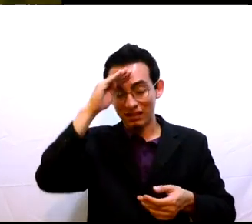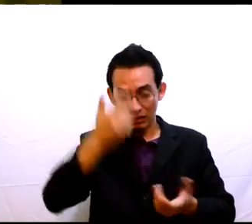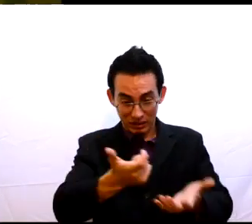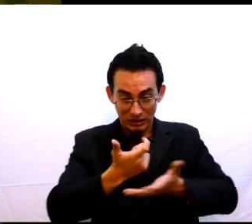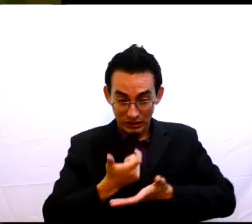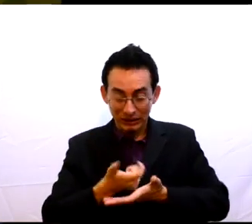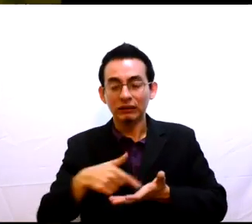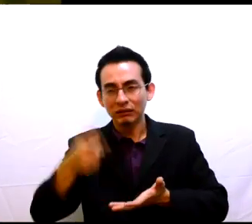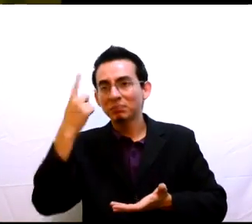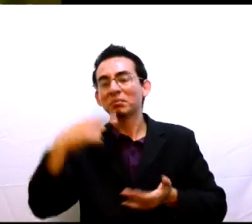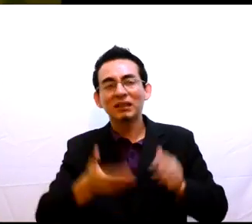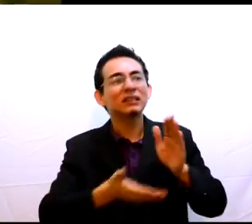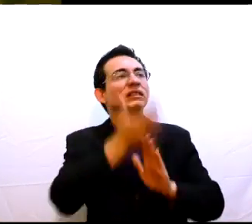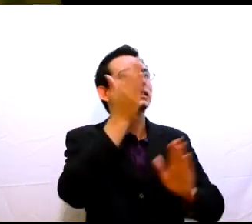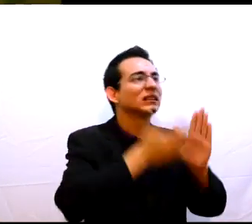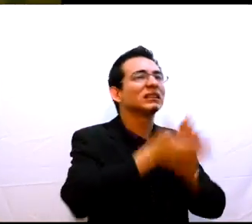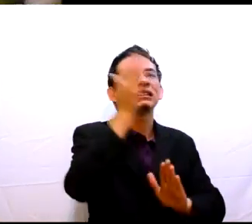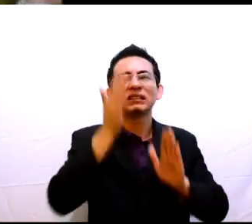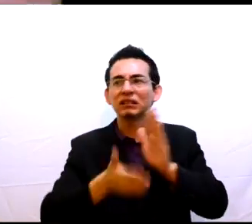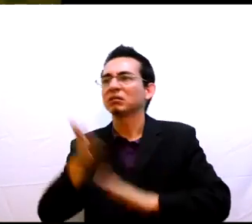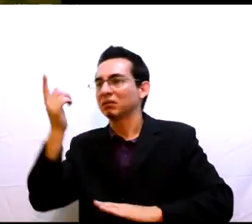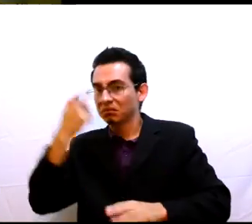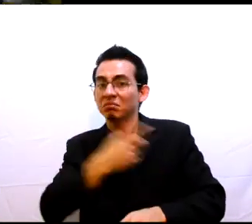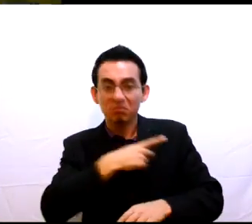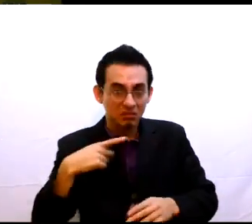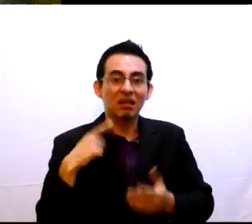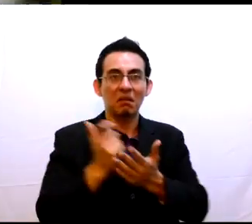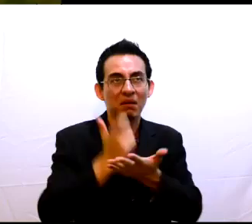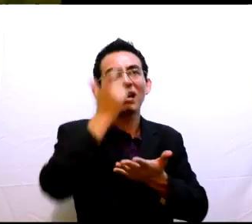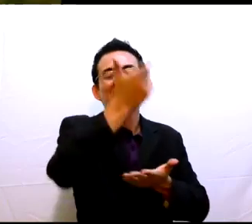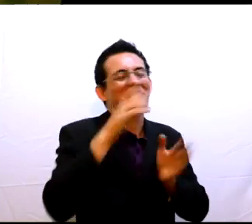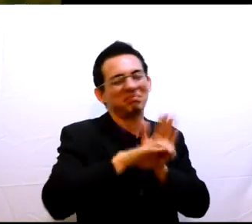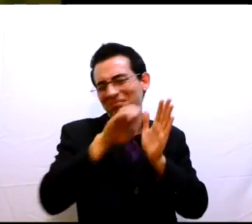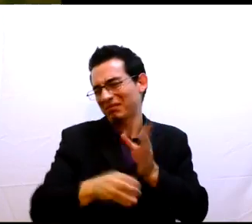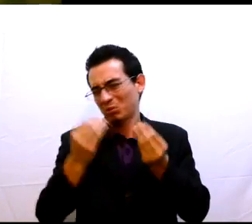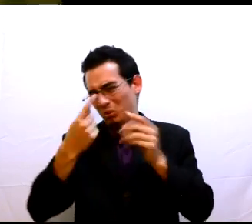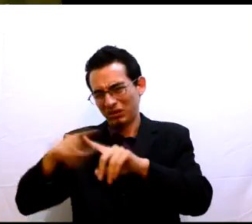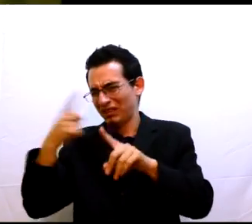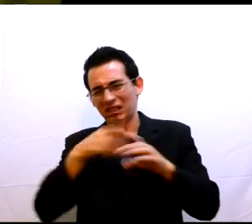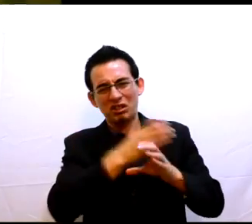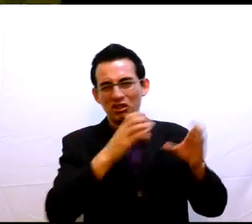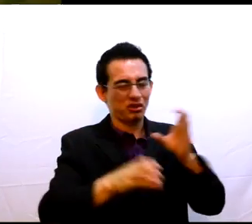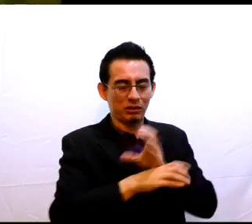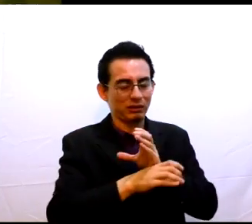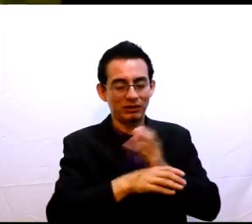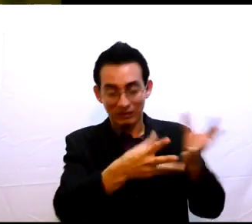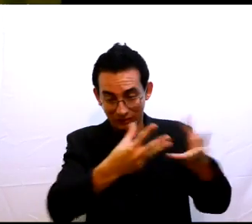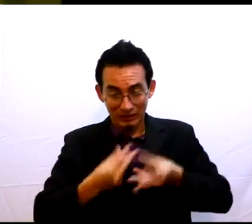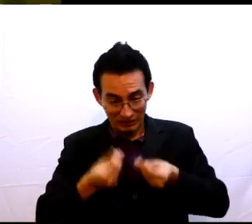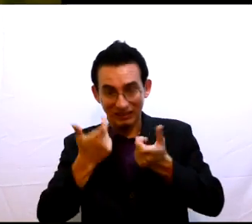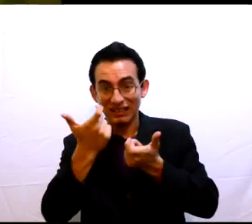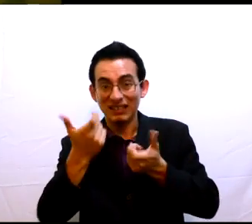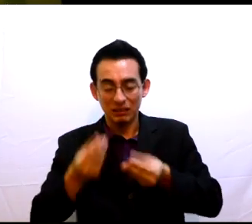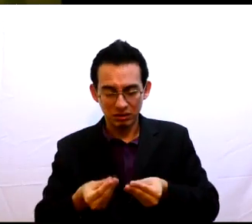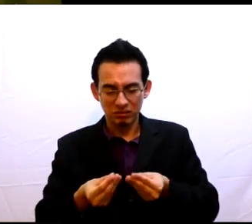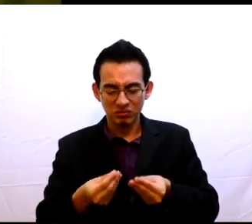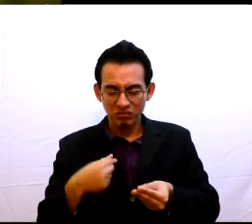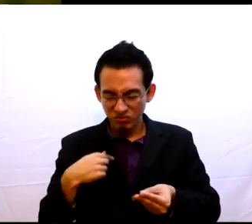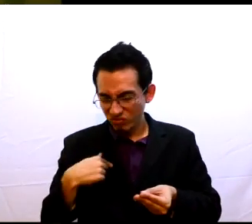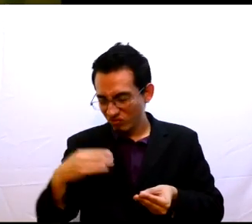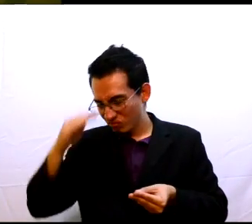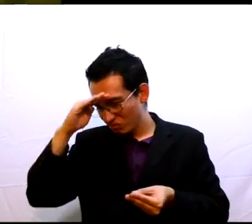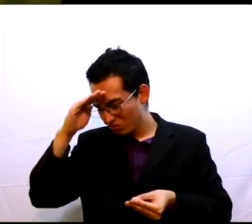da bienes traducido en dinero un bienestar una herencia que se yo te da bienes materiales entonces tú dices no